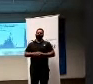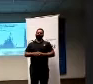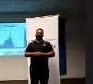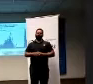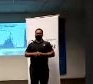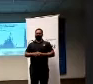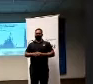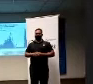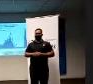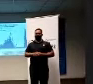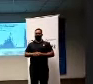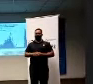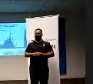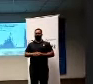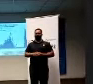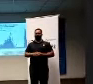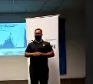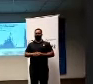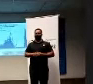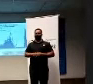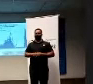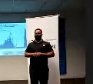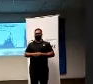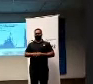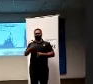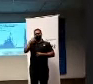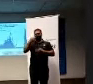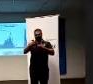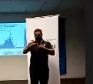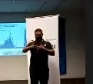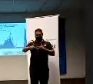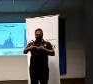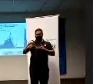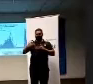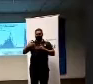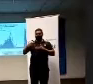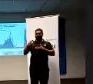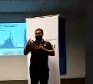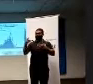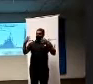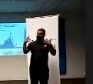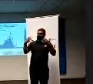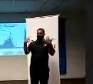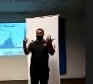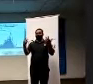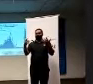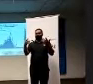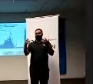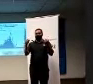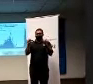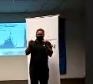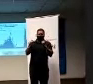para que se tengan en cuenta también esa parte, que van a ir ingresando más casos de cuadros respiratorios por la